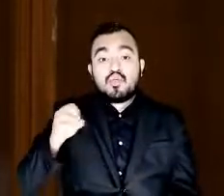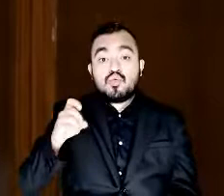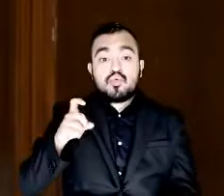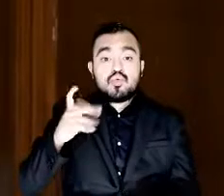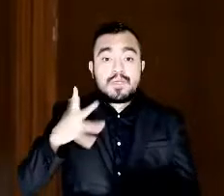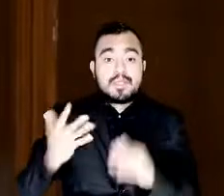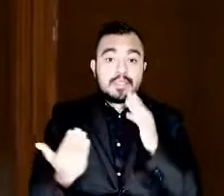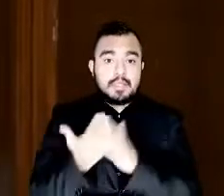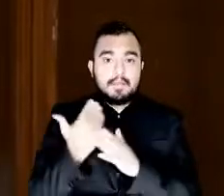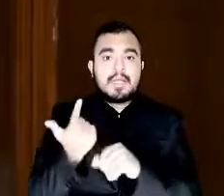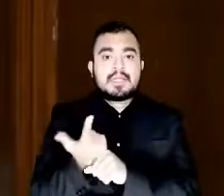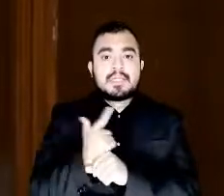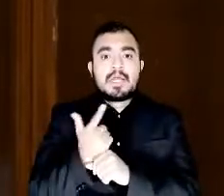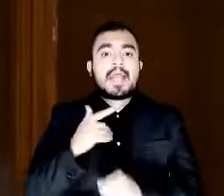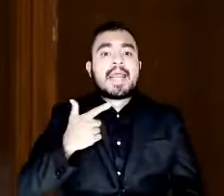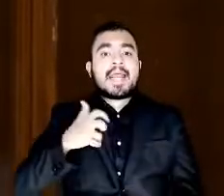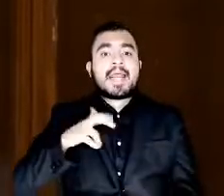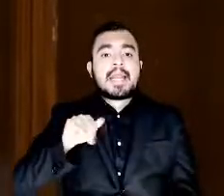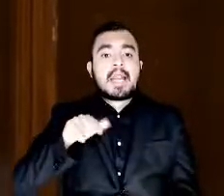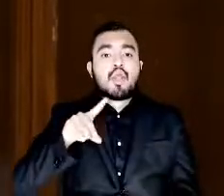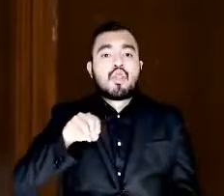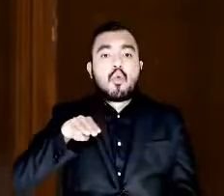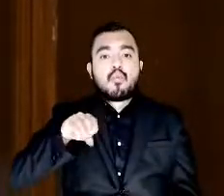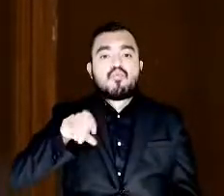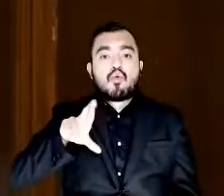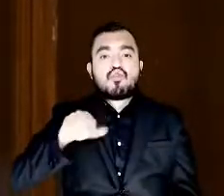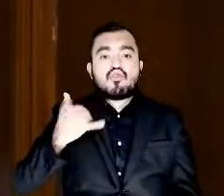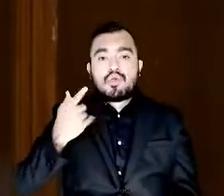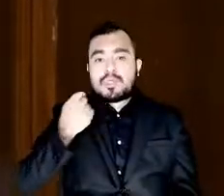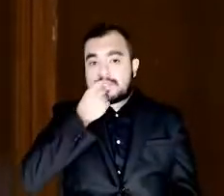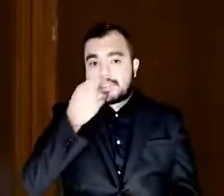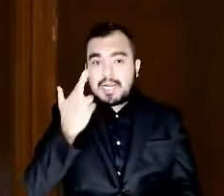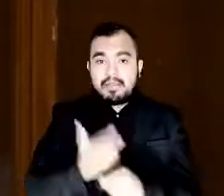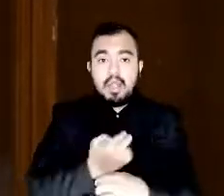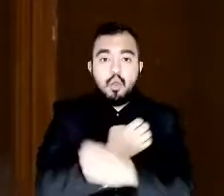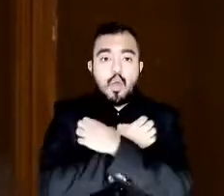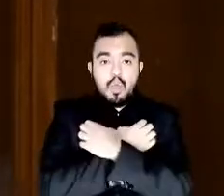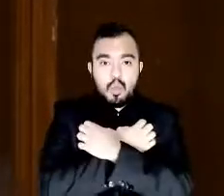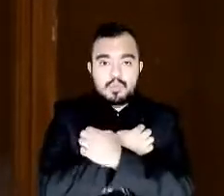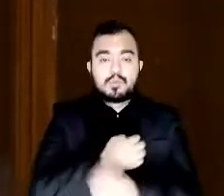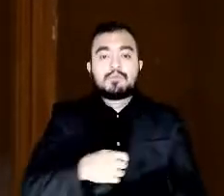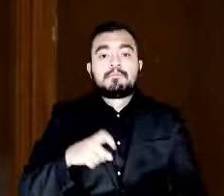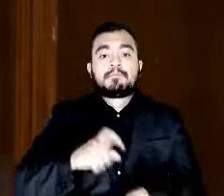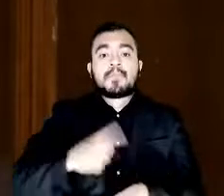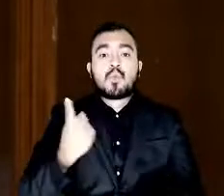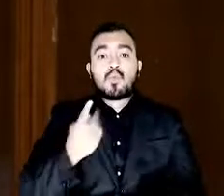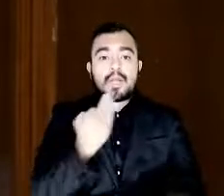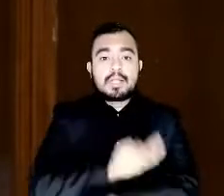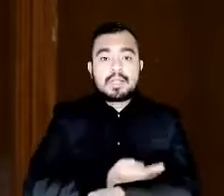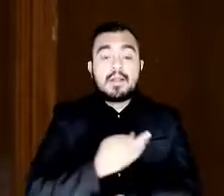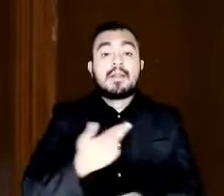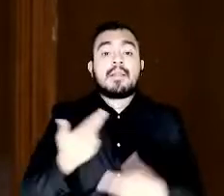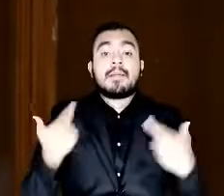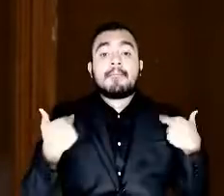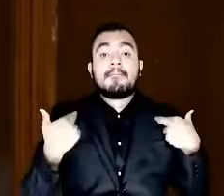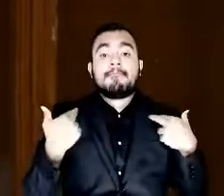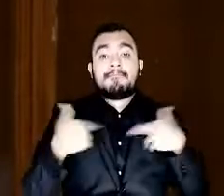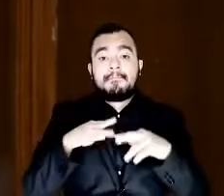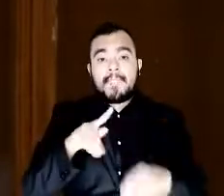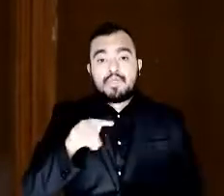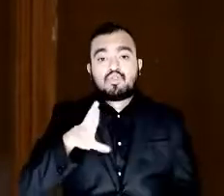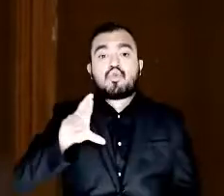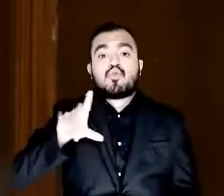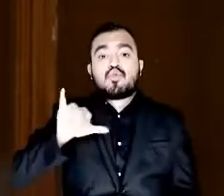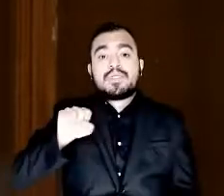licenciado Gerardo Monroy Serrano secretario de educación a las 13 horas maestro Luis Gilberto limón